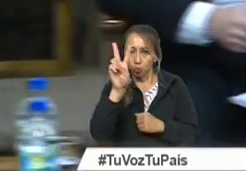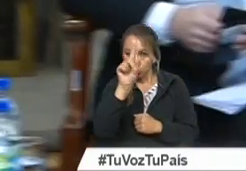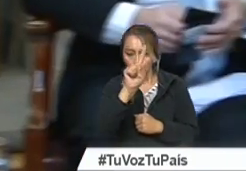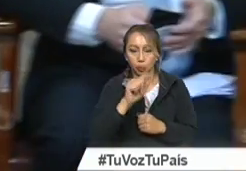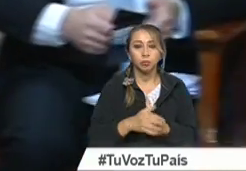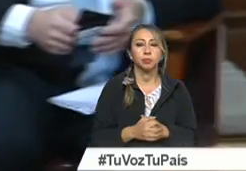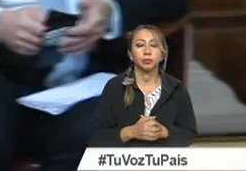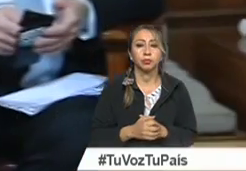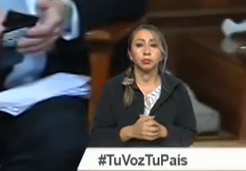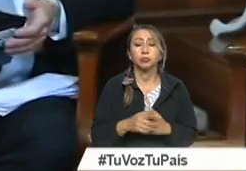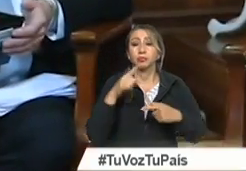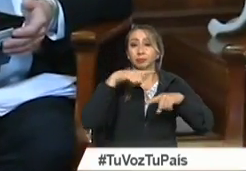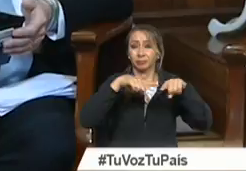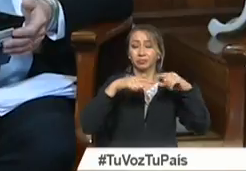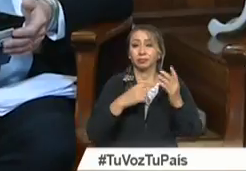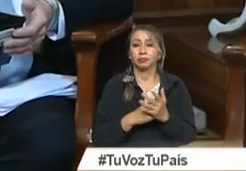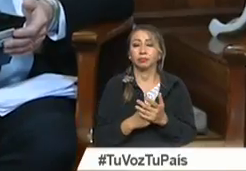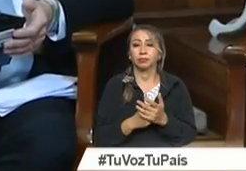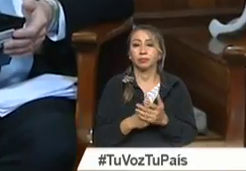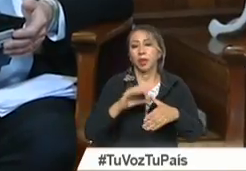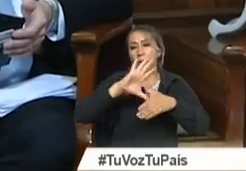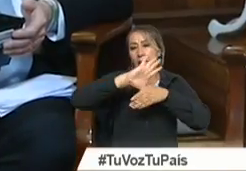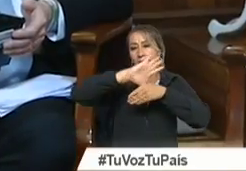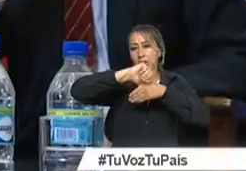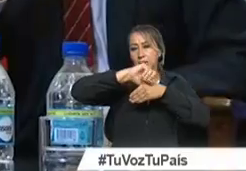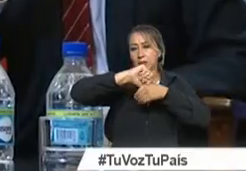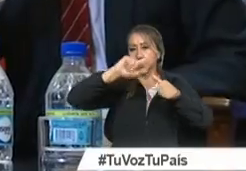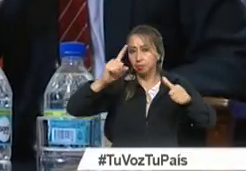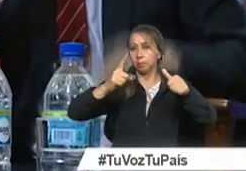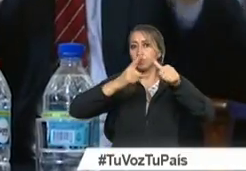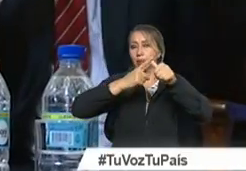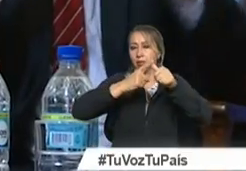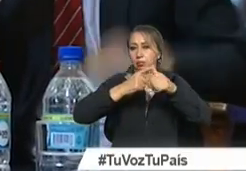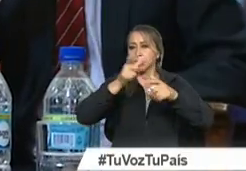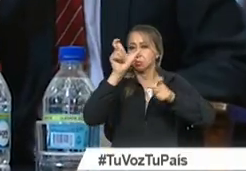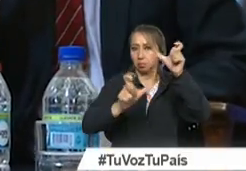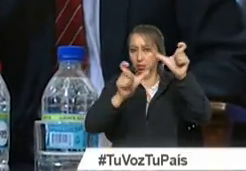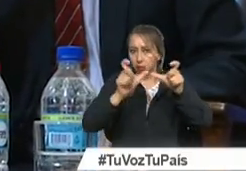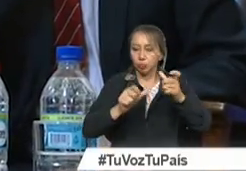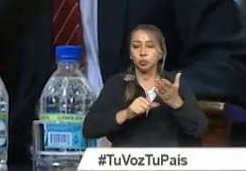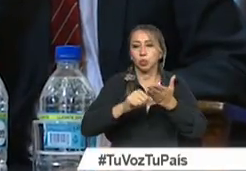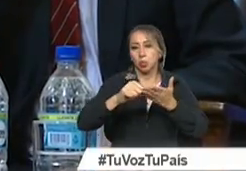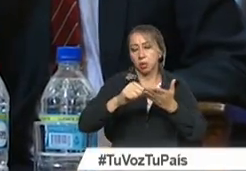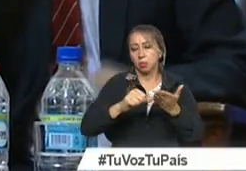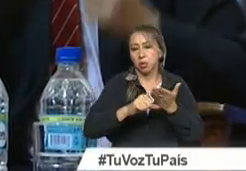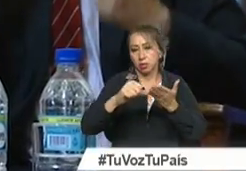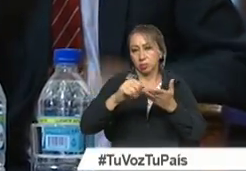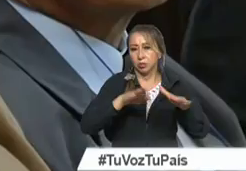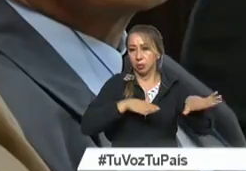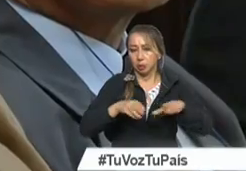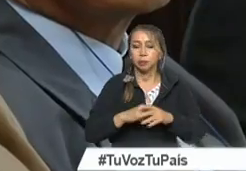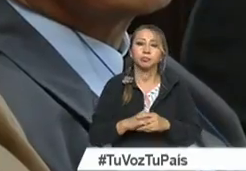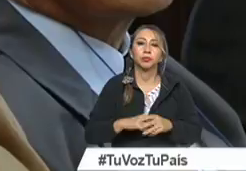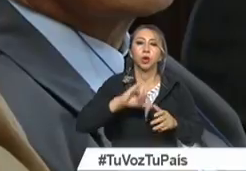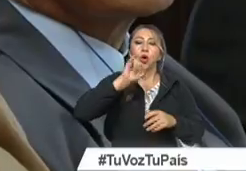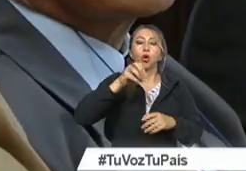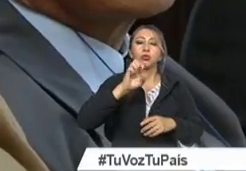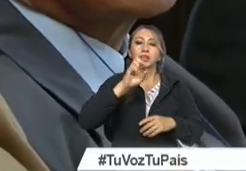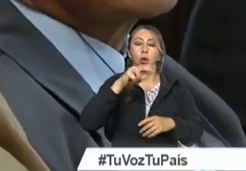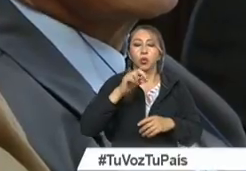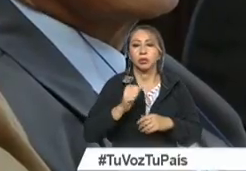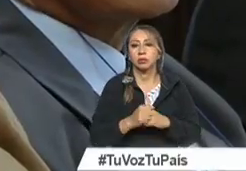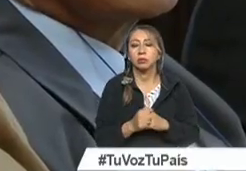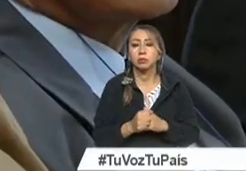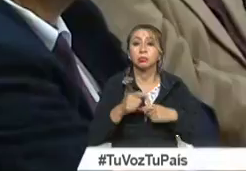se desarrolló en instalaciones de la cancillería tuvo la presencia del viceministro de movilidad humana joseluis jacome quien